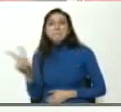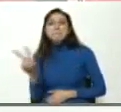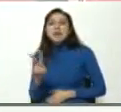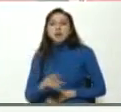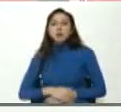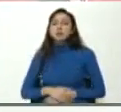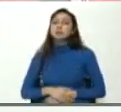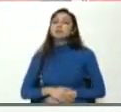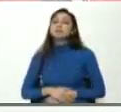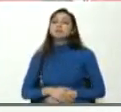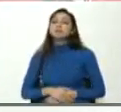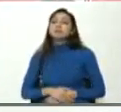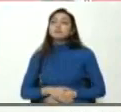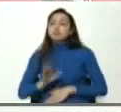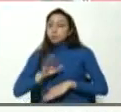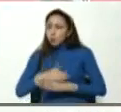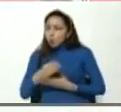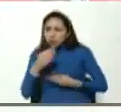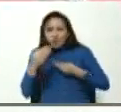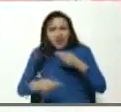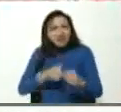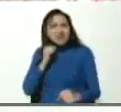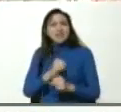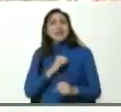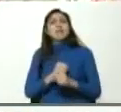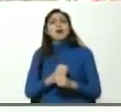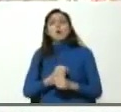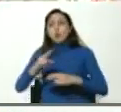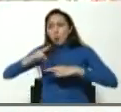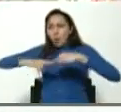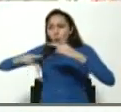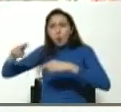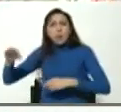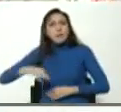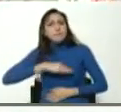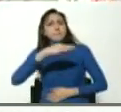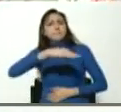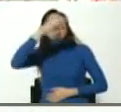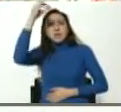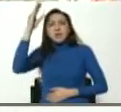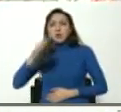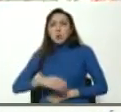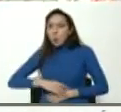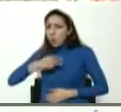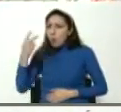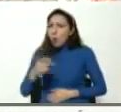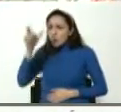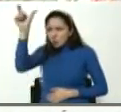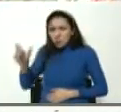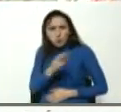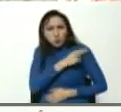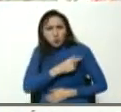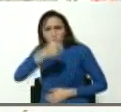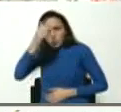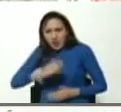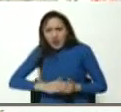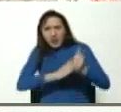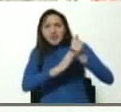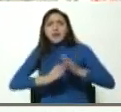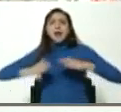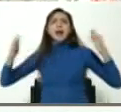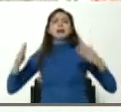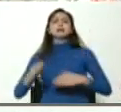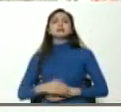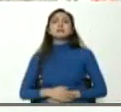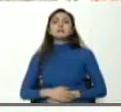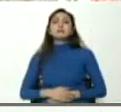por eso por su obra física espiritual política como gran leer es por